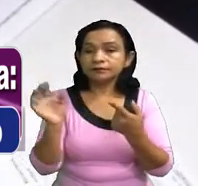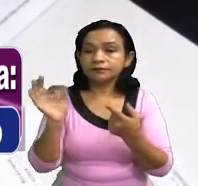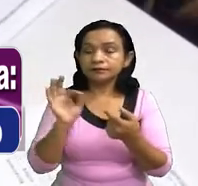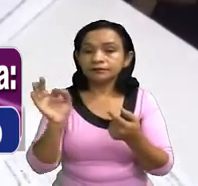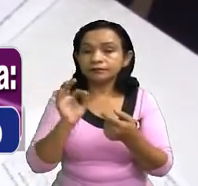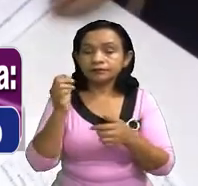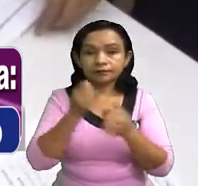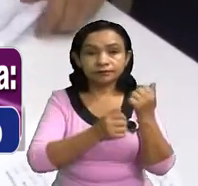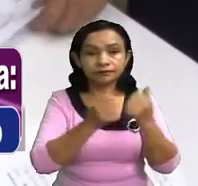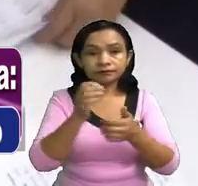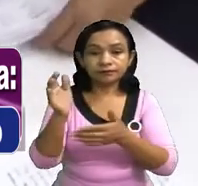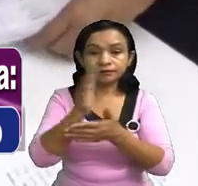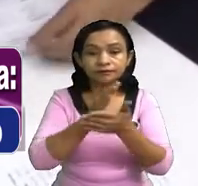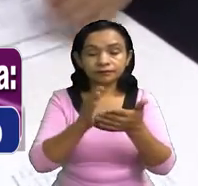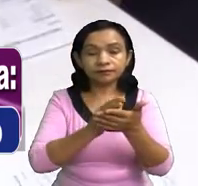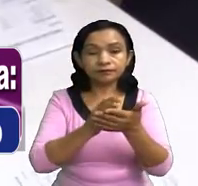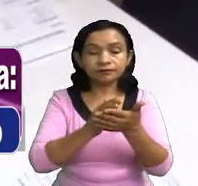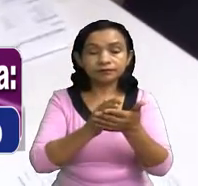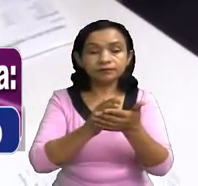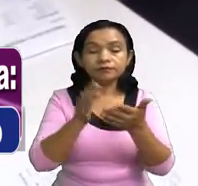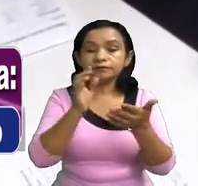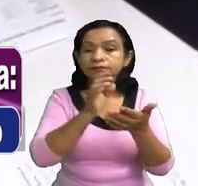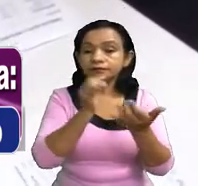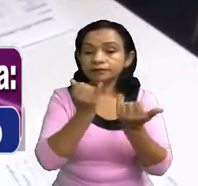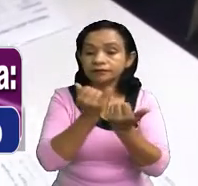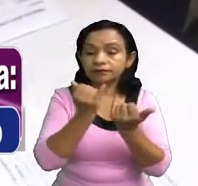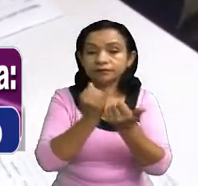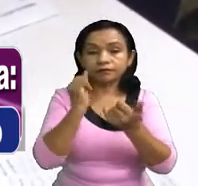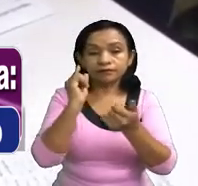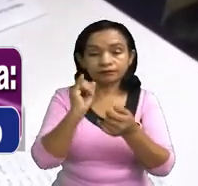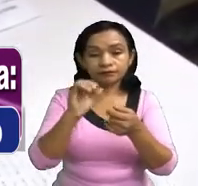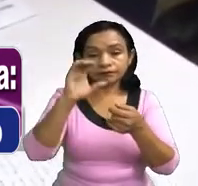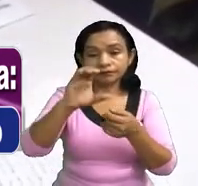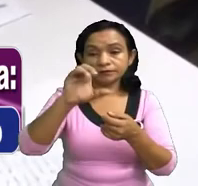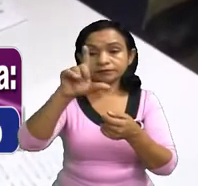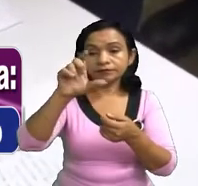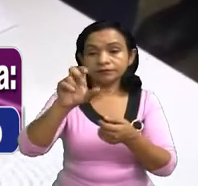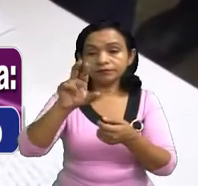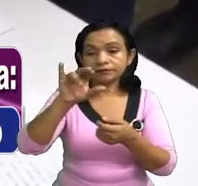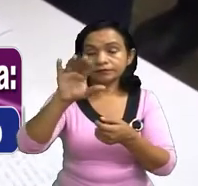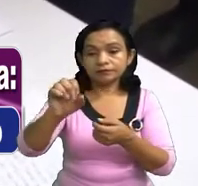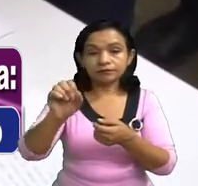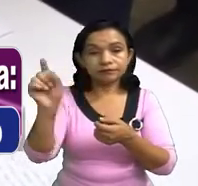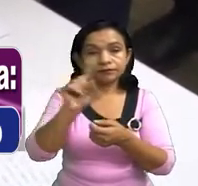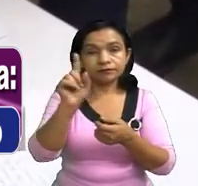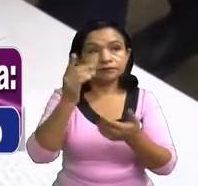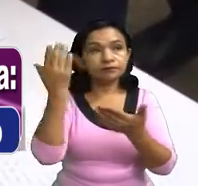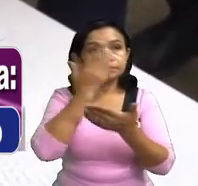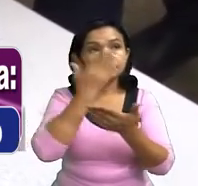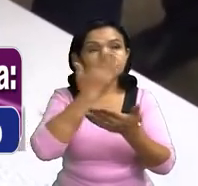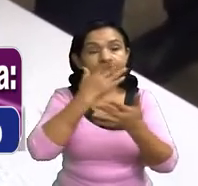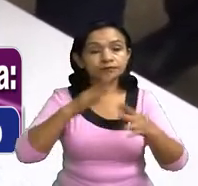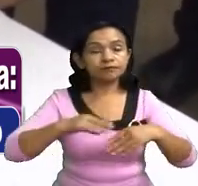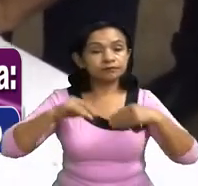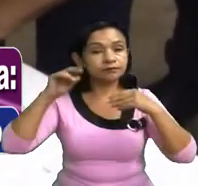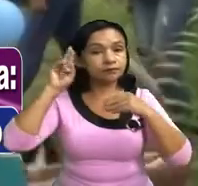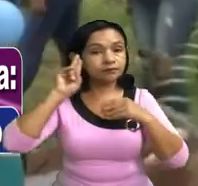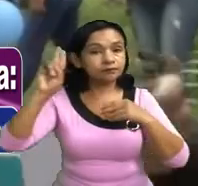por parte de algunos clérigos de la Iglesia Católica es rechazada plenamente por la comunidad estudiantil universitaria del